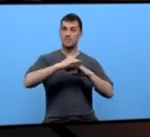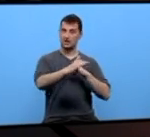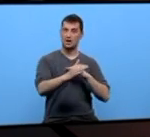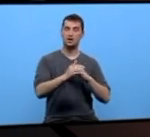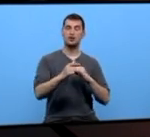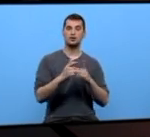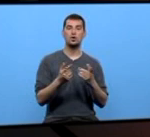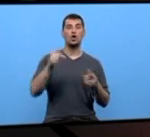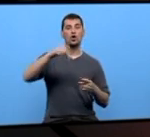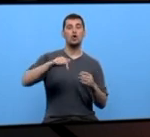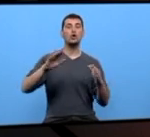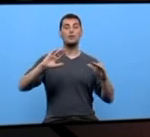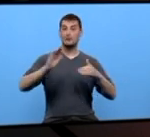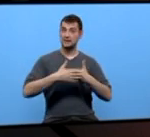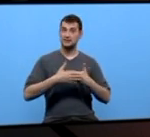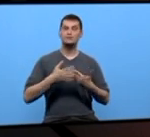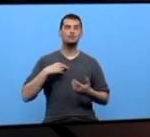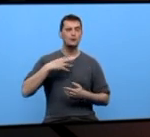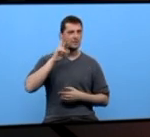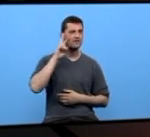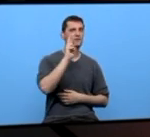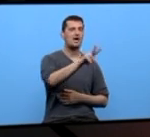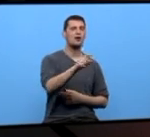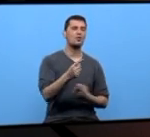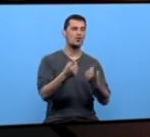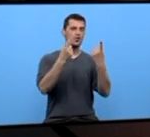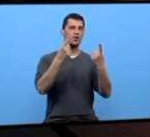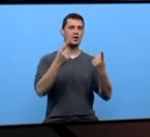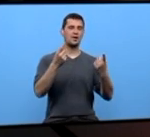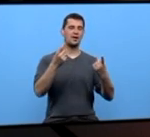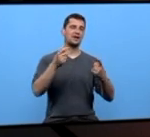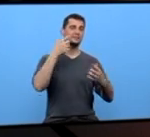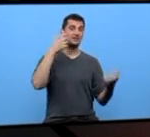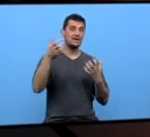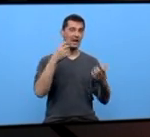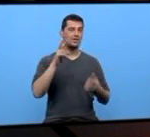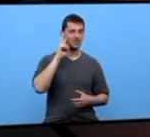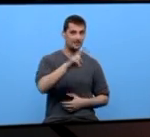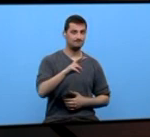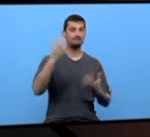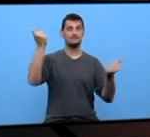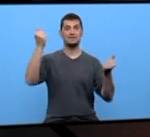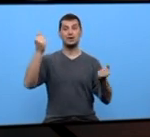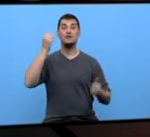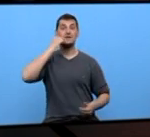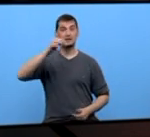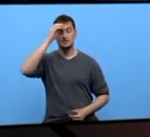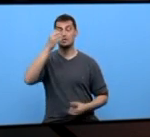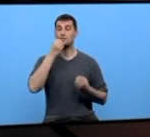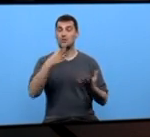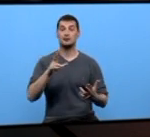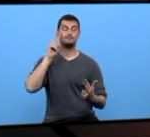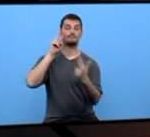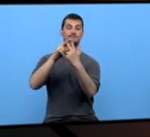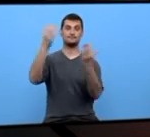peche de hoxe, ofrecémoslles un dos momentos do espectáculo. Nos despedímonos. Pasen boa fin de semana.